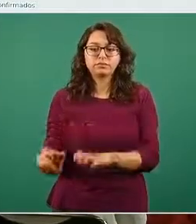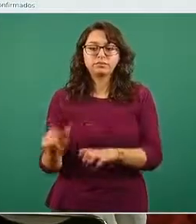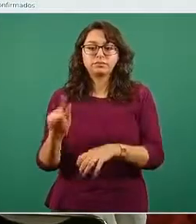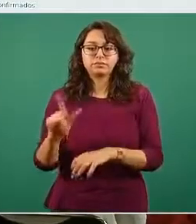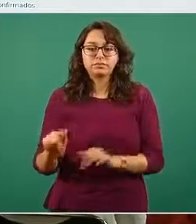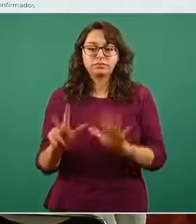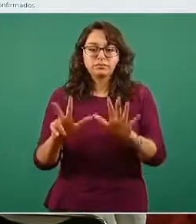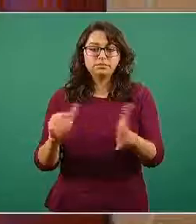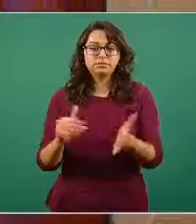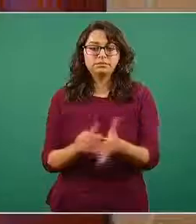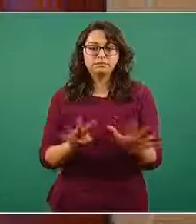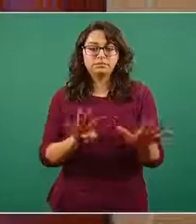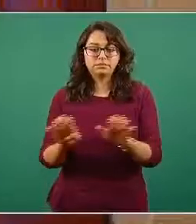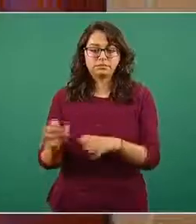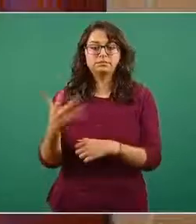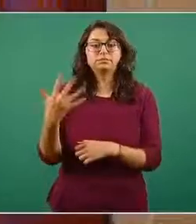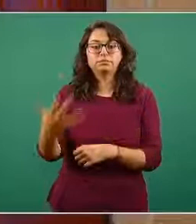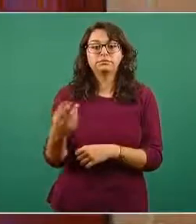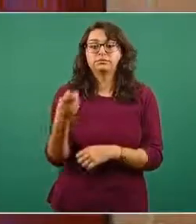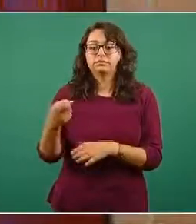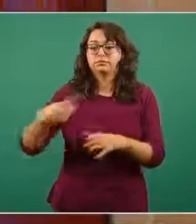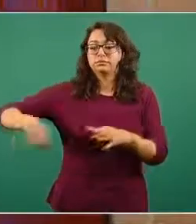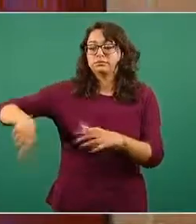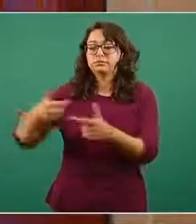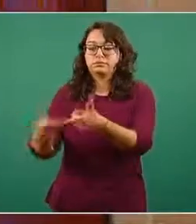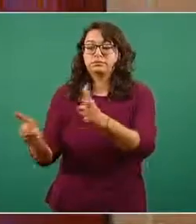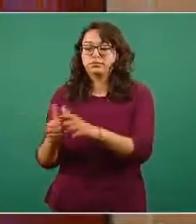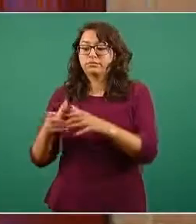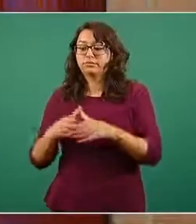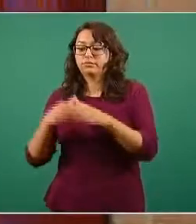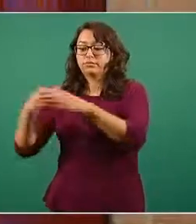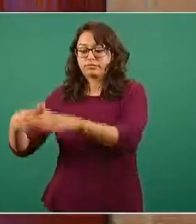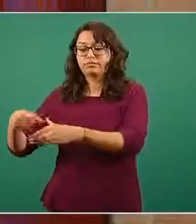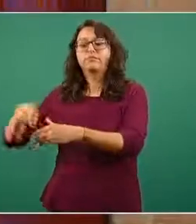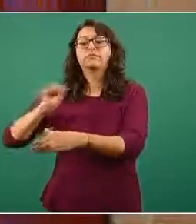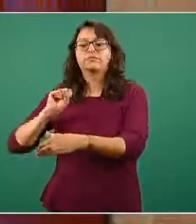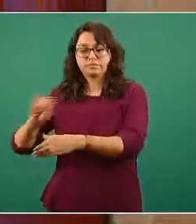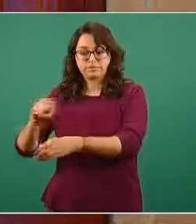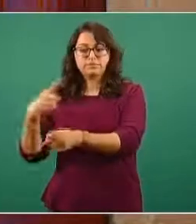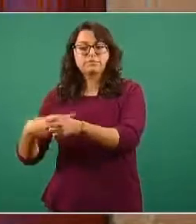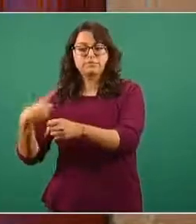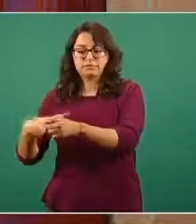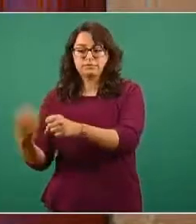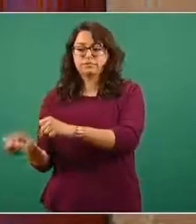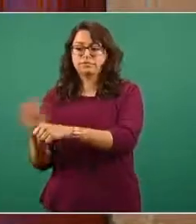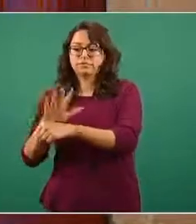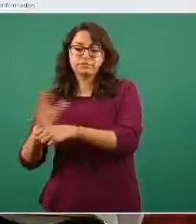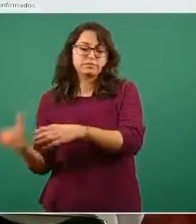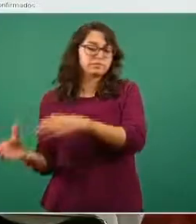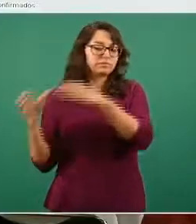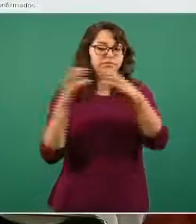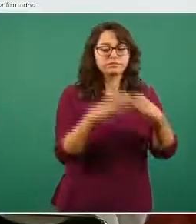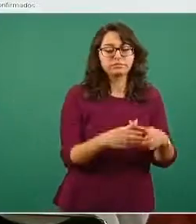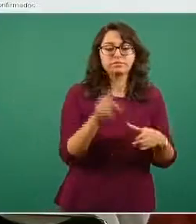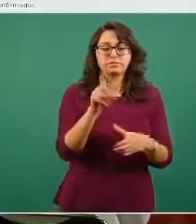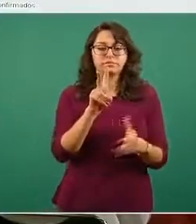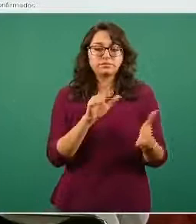1.778.905, y así también conocemos el grupo que salió negativo a la prueba del virus SARS-CoV-2, que son